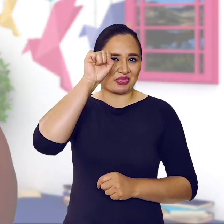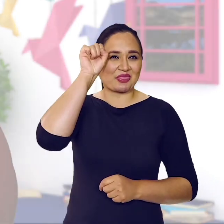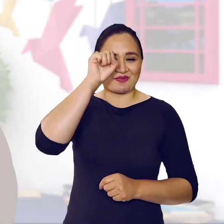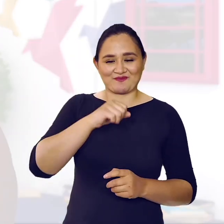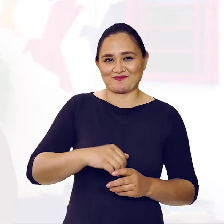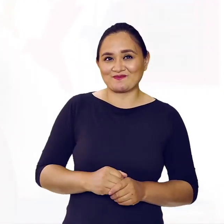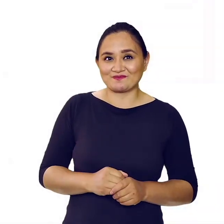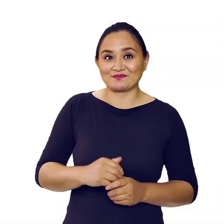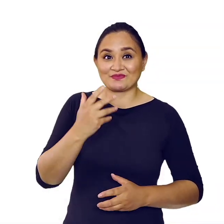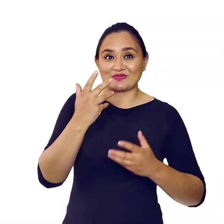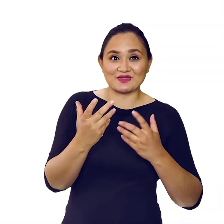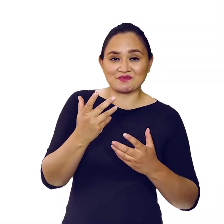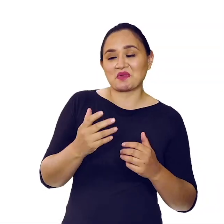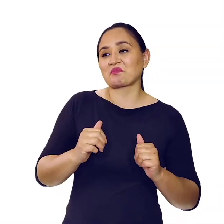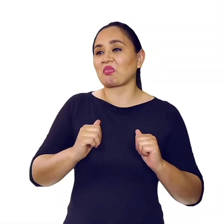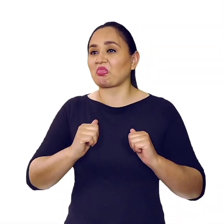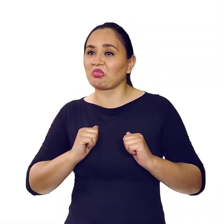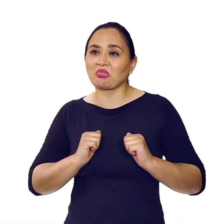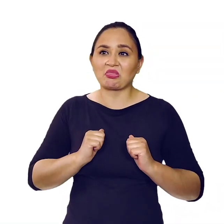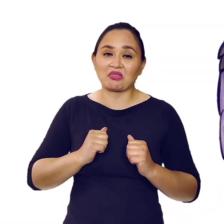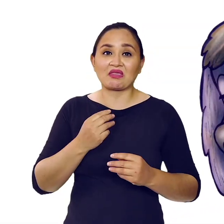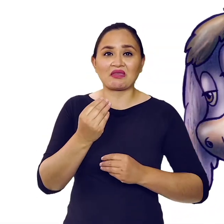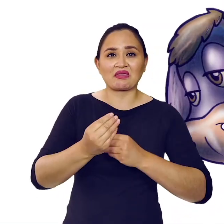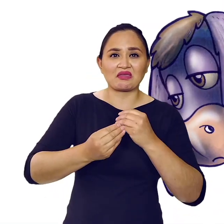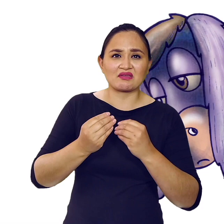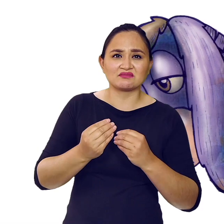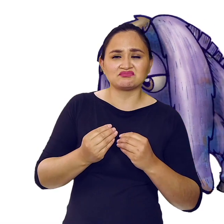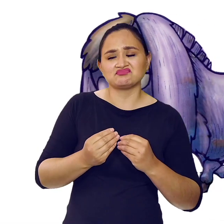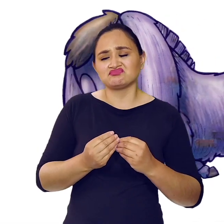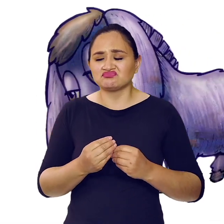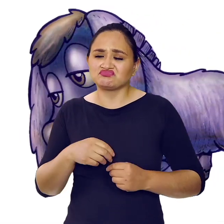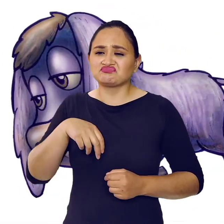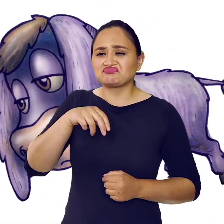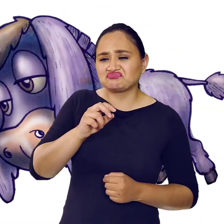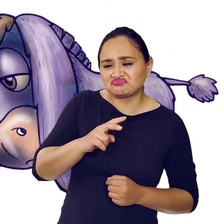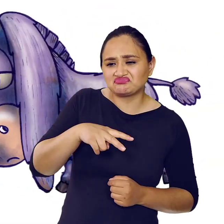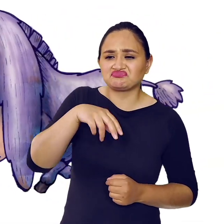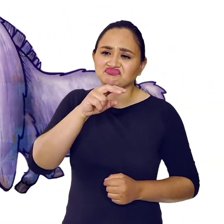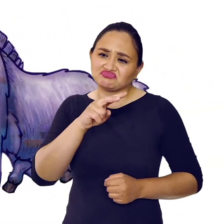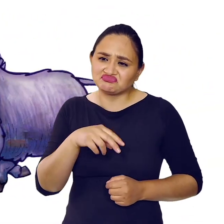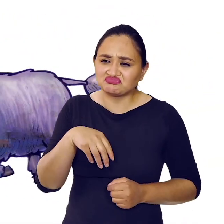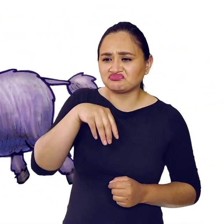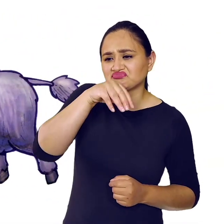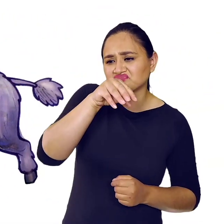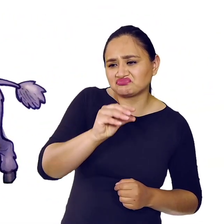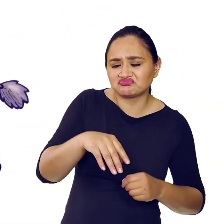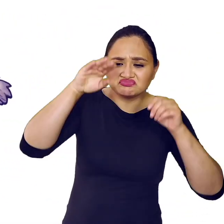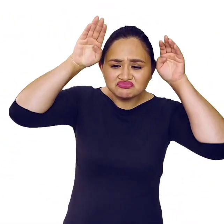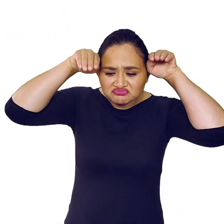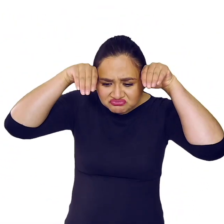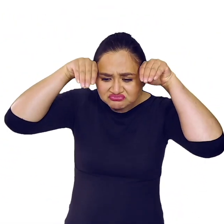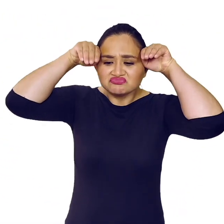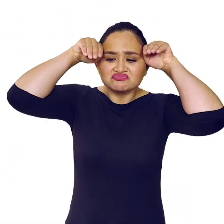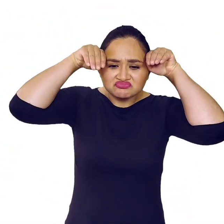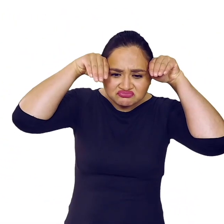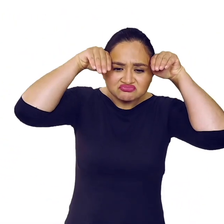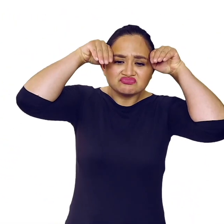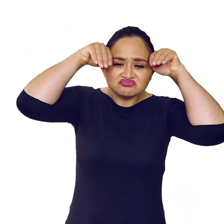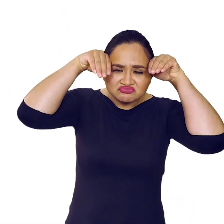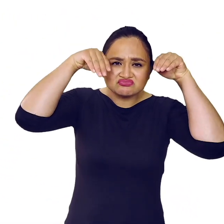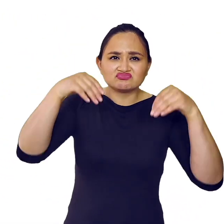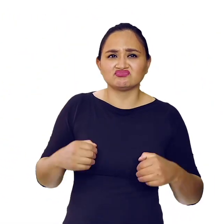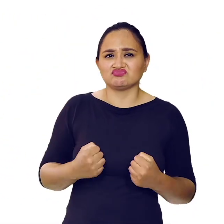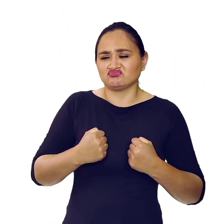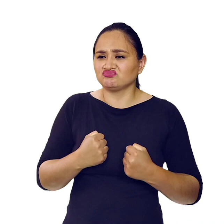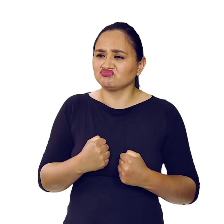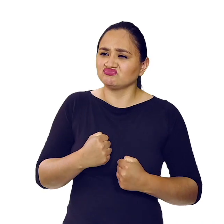aburrido. Cuando no tenía nada que hacer, se decaía y caminaba cabizbajo, arrastrando las orejas por el piso y